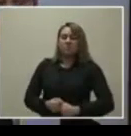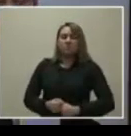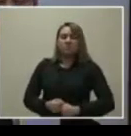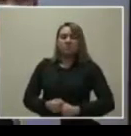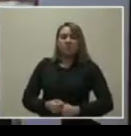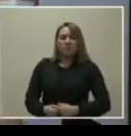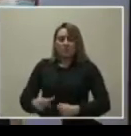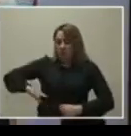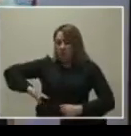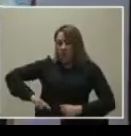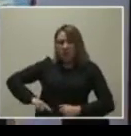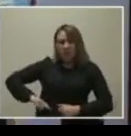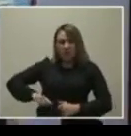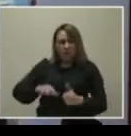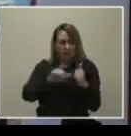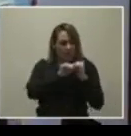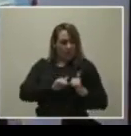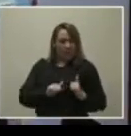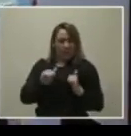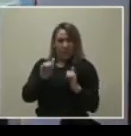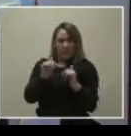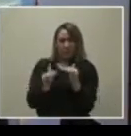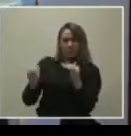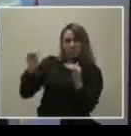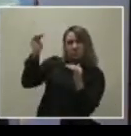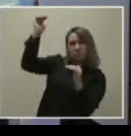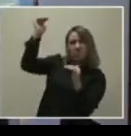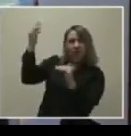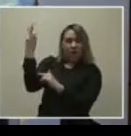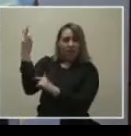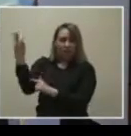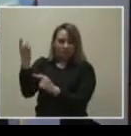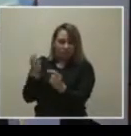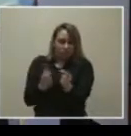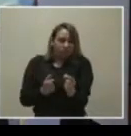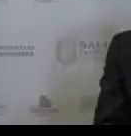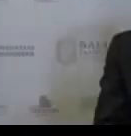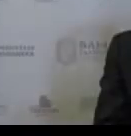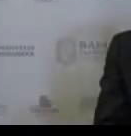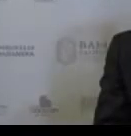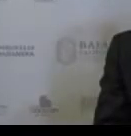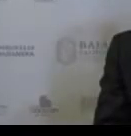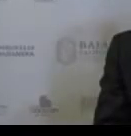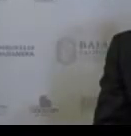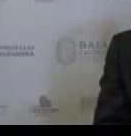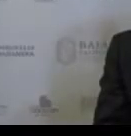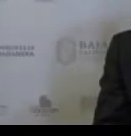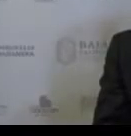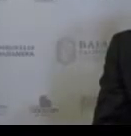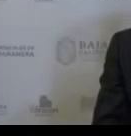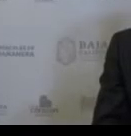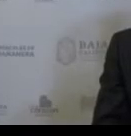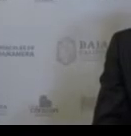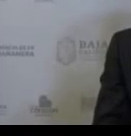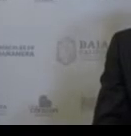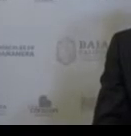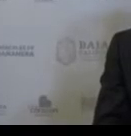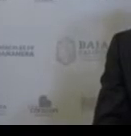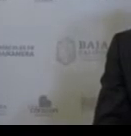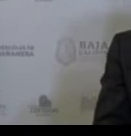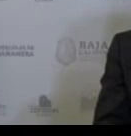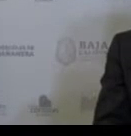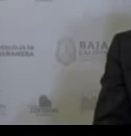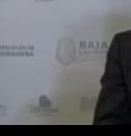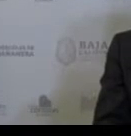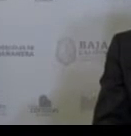lograr atajar la impunidad de quienes con cobardía atentan contra periodistas, contra líderes de opinión,